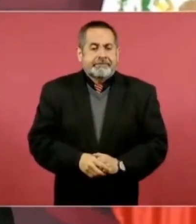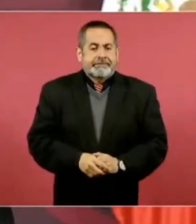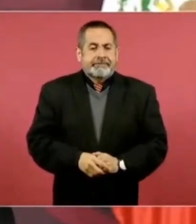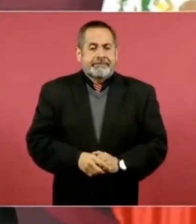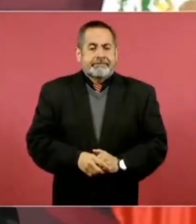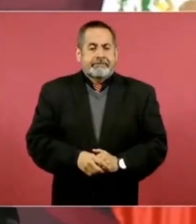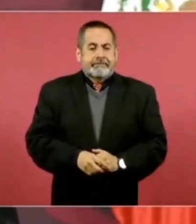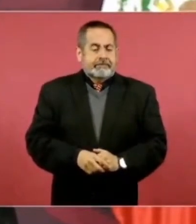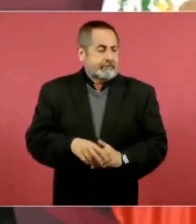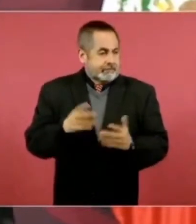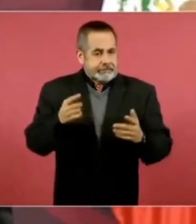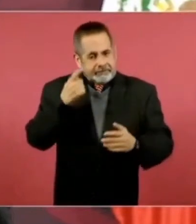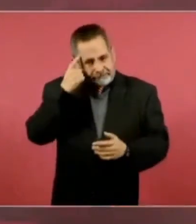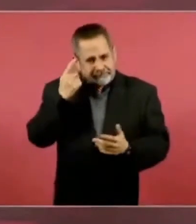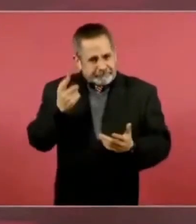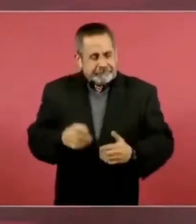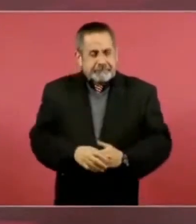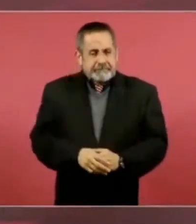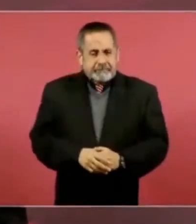O sea,